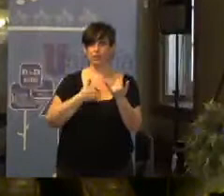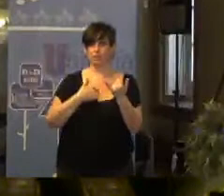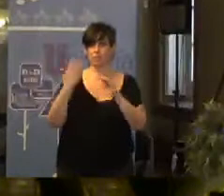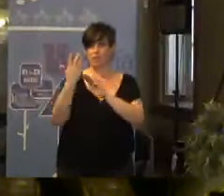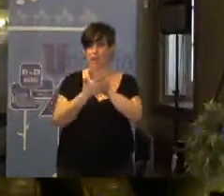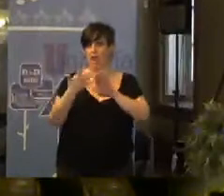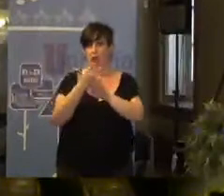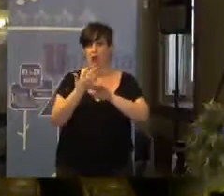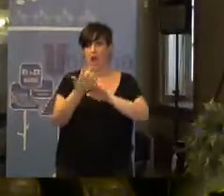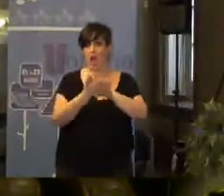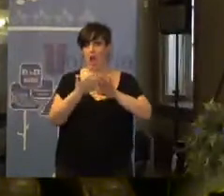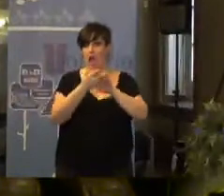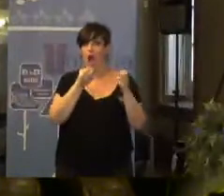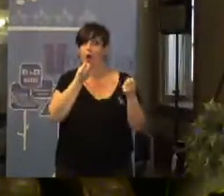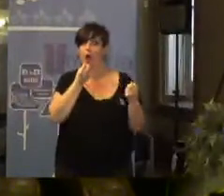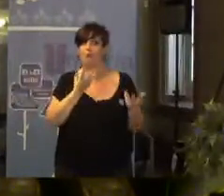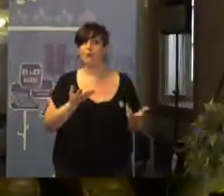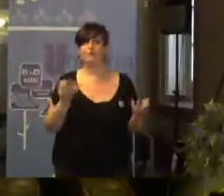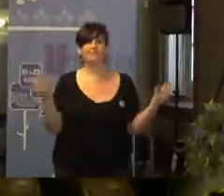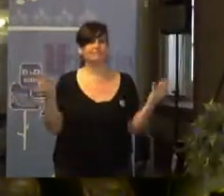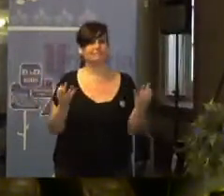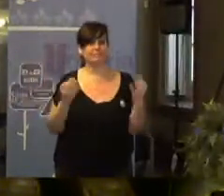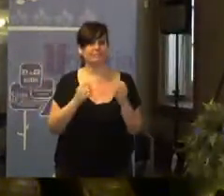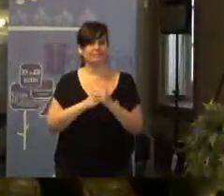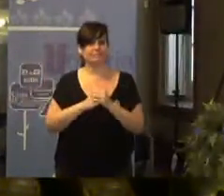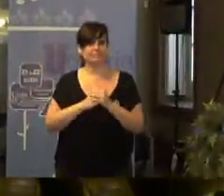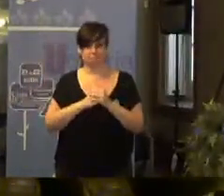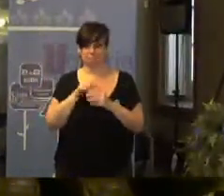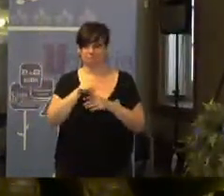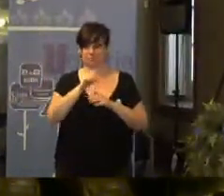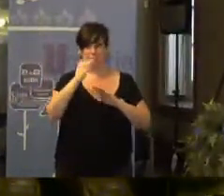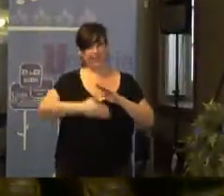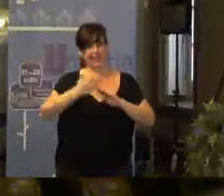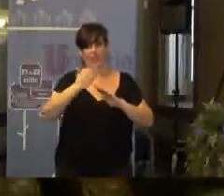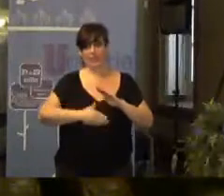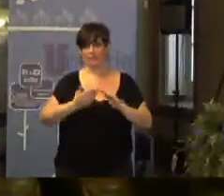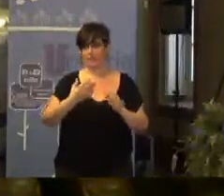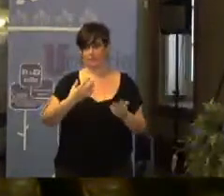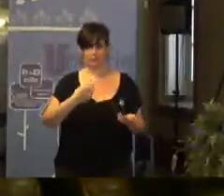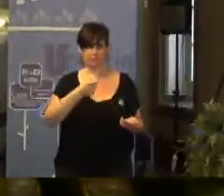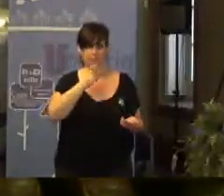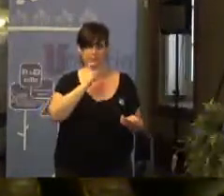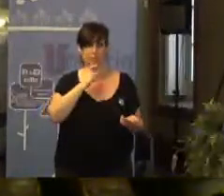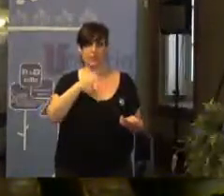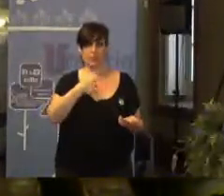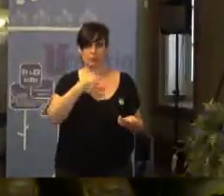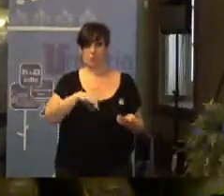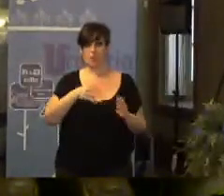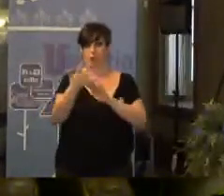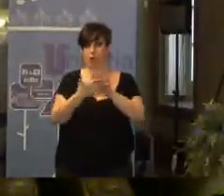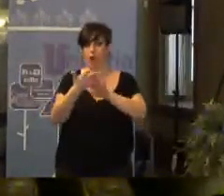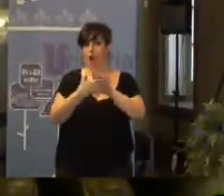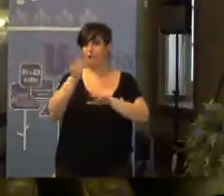das persoas que son da miña tribo, e isto chega a uns extremos que non vos podedes imaginar, porque estamos falando da política, pero vos podería falar tamén da